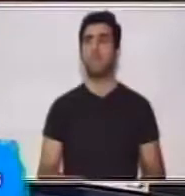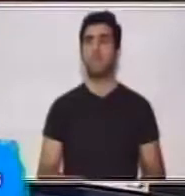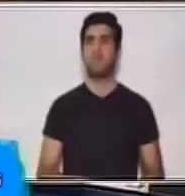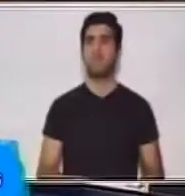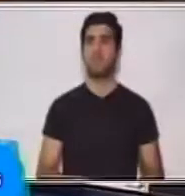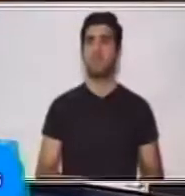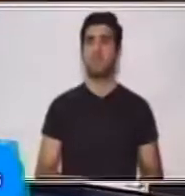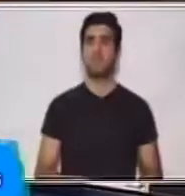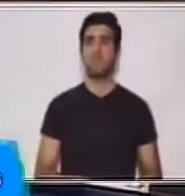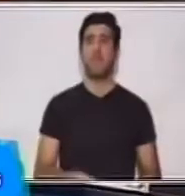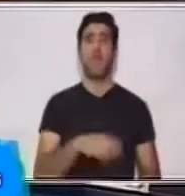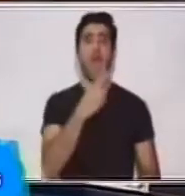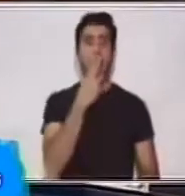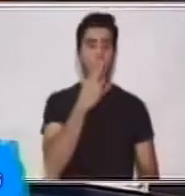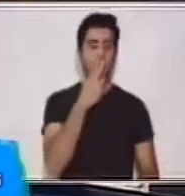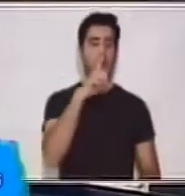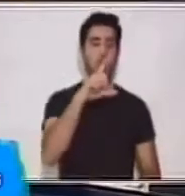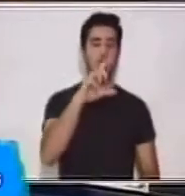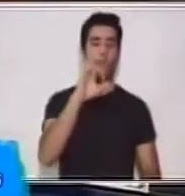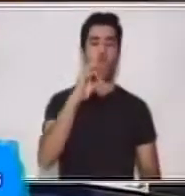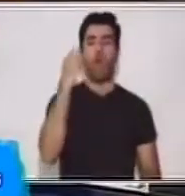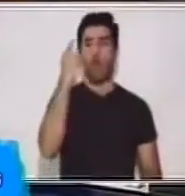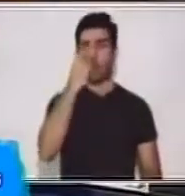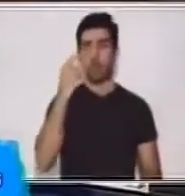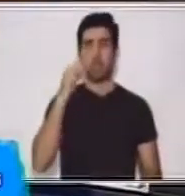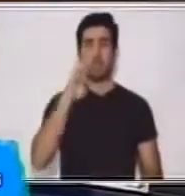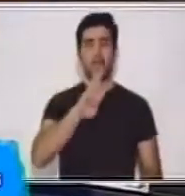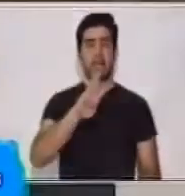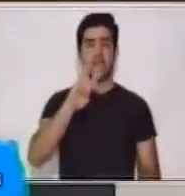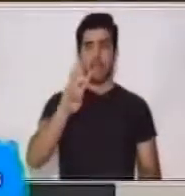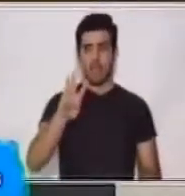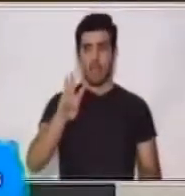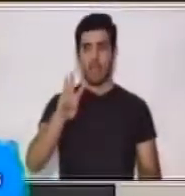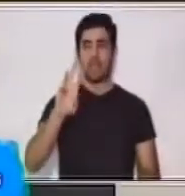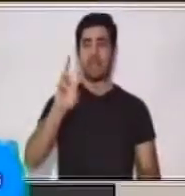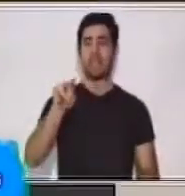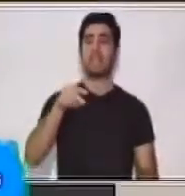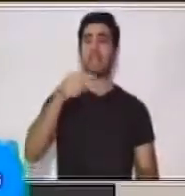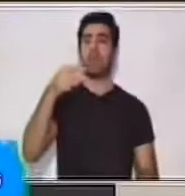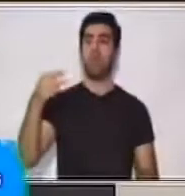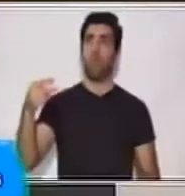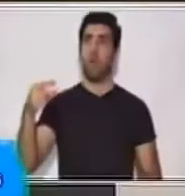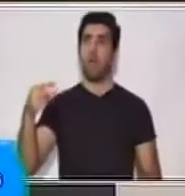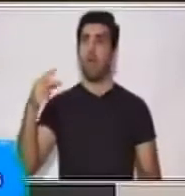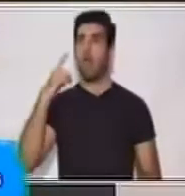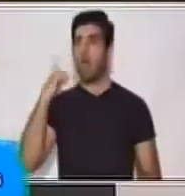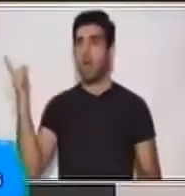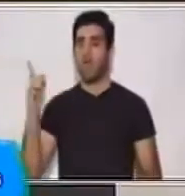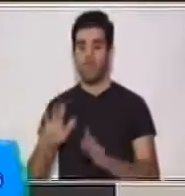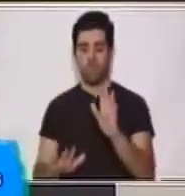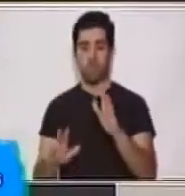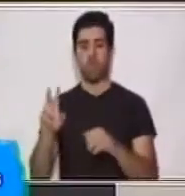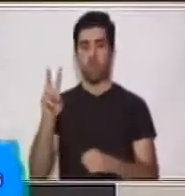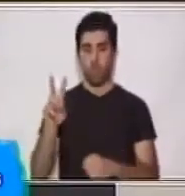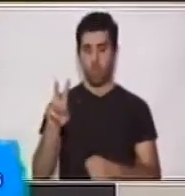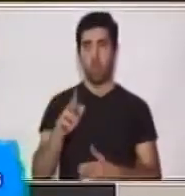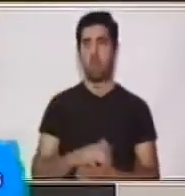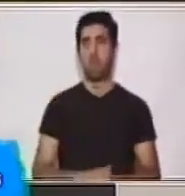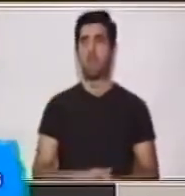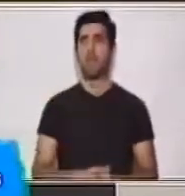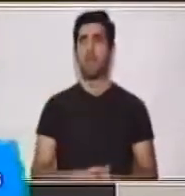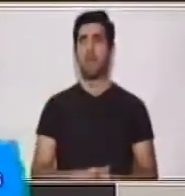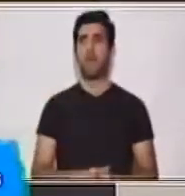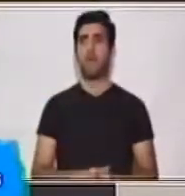hipotenusa por el coseno de 33 grados, que va a ser igual a 12, todavía no hemos